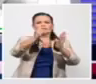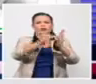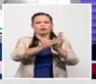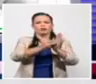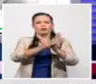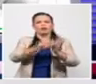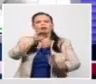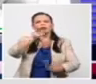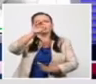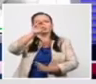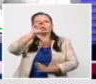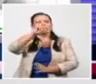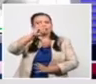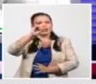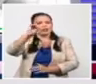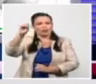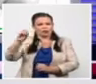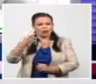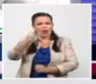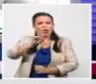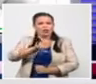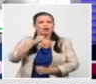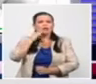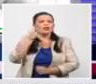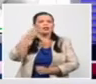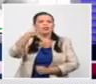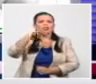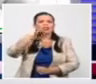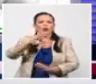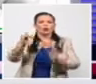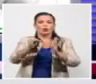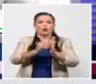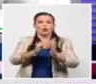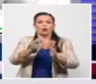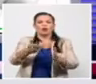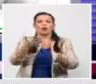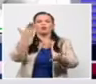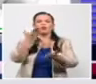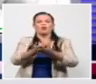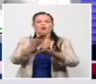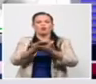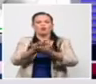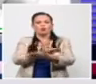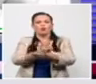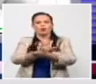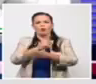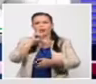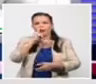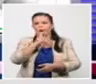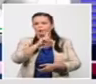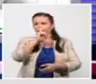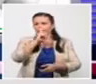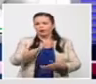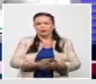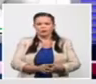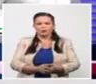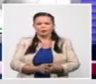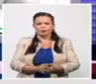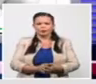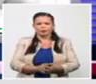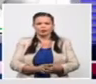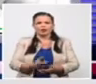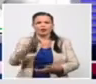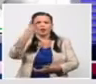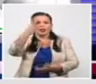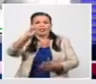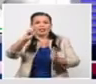5.600. Ayer fueron realizadas más de 18.000 muestras para el diagnóstico de la enfermedad. 30.000, ya se supera